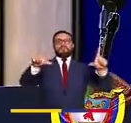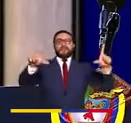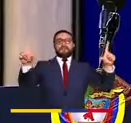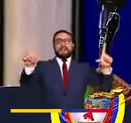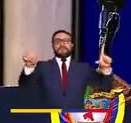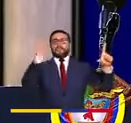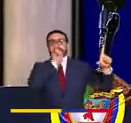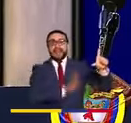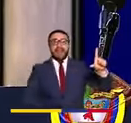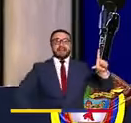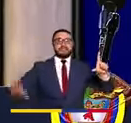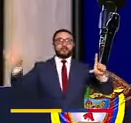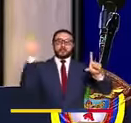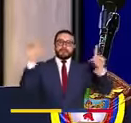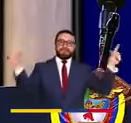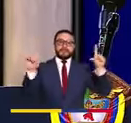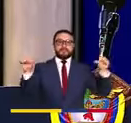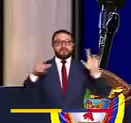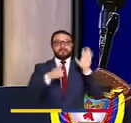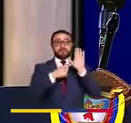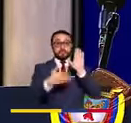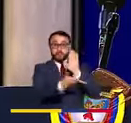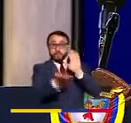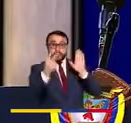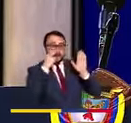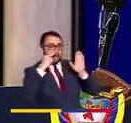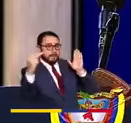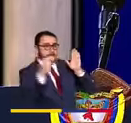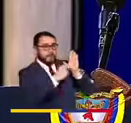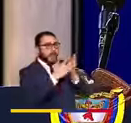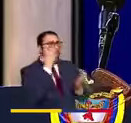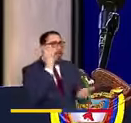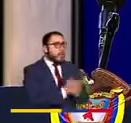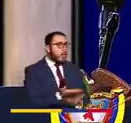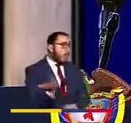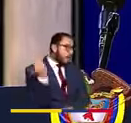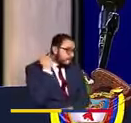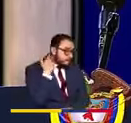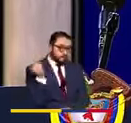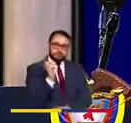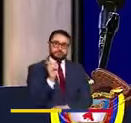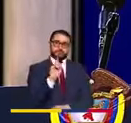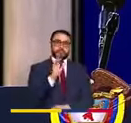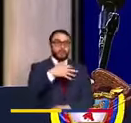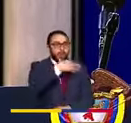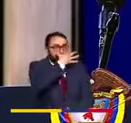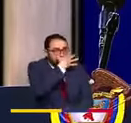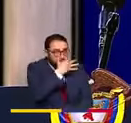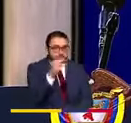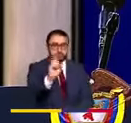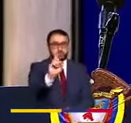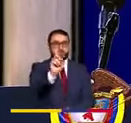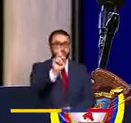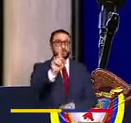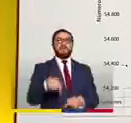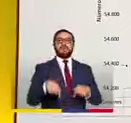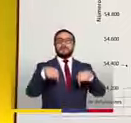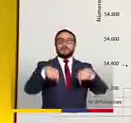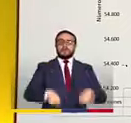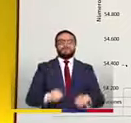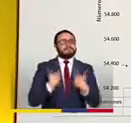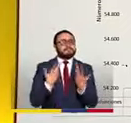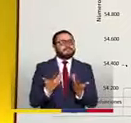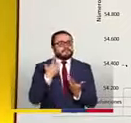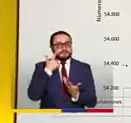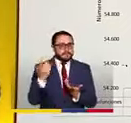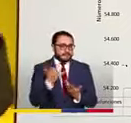alocuciones, para que los que vean esto no se dejen engañar. Porque lo que ha caído aquí